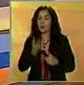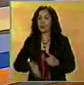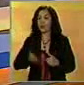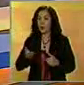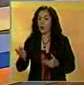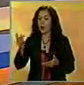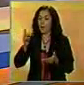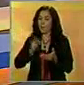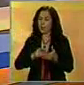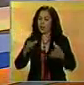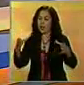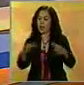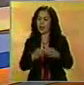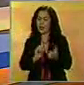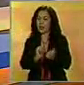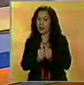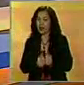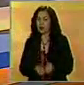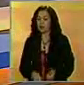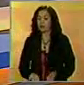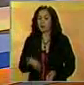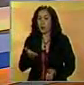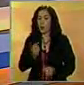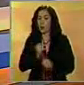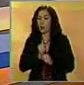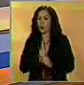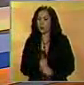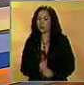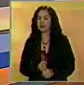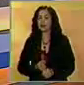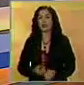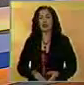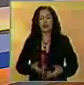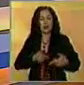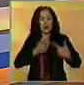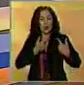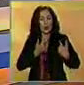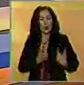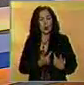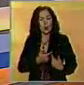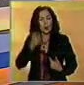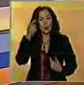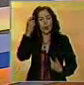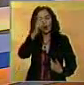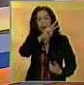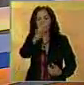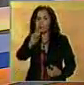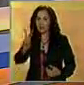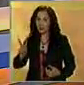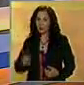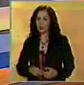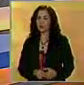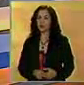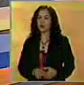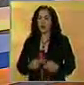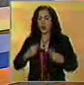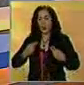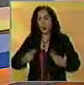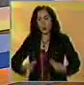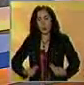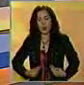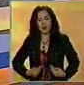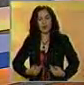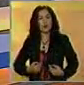van a presentar a su equipo y eso es una gran expectativa en la esencia y en el corazón del pueblo venezolano. Uniforme,